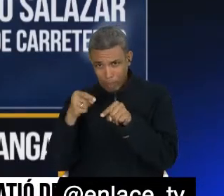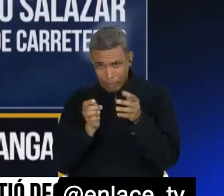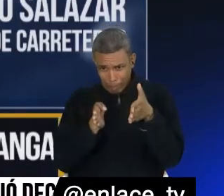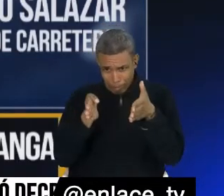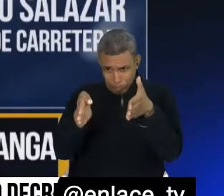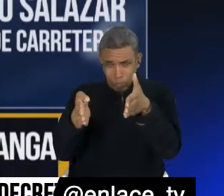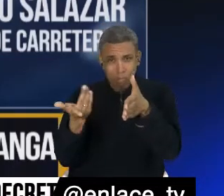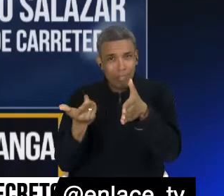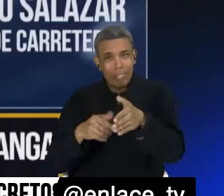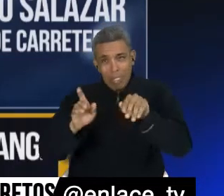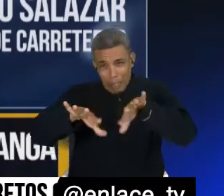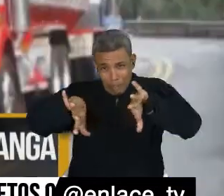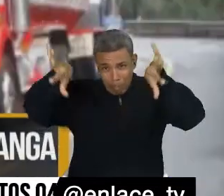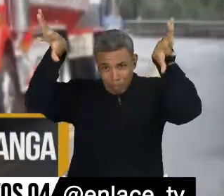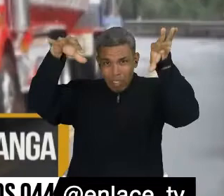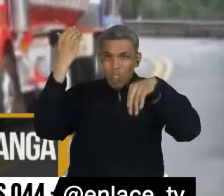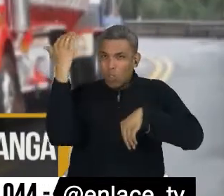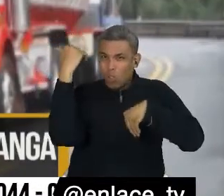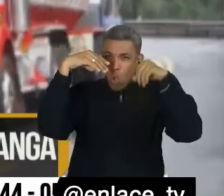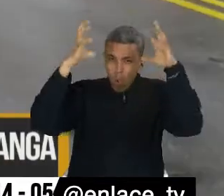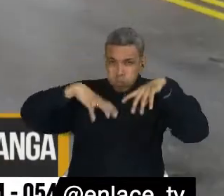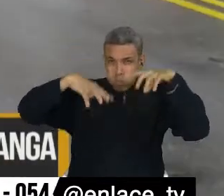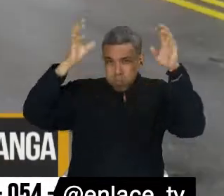producido por las lluvias.